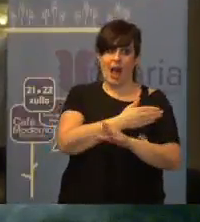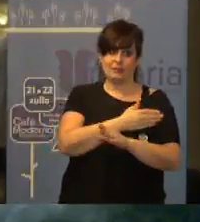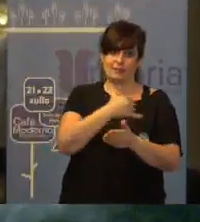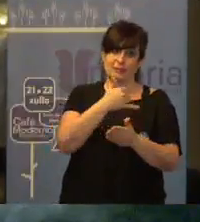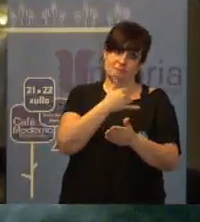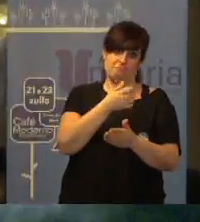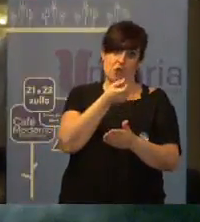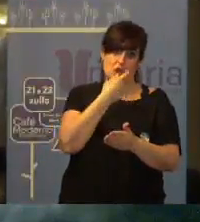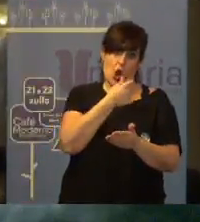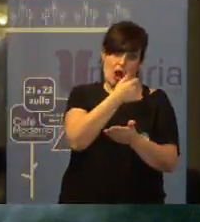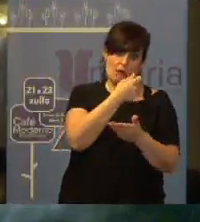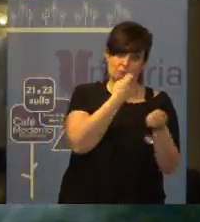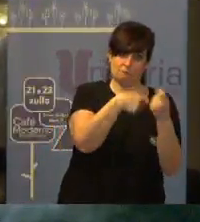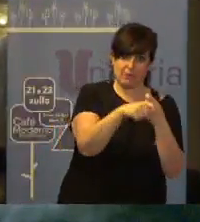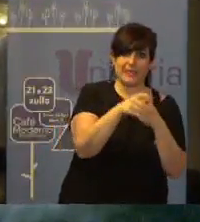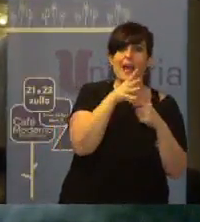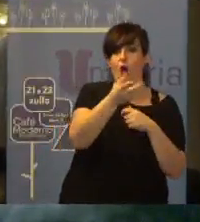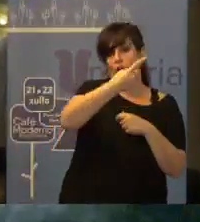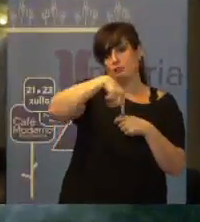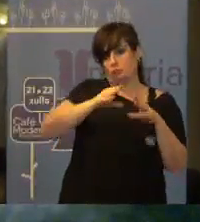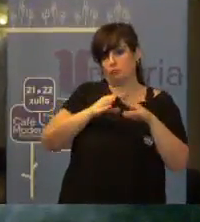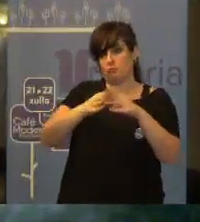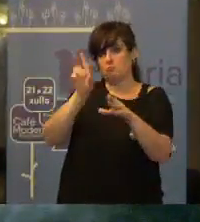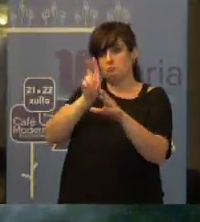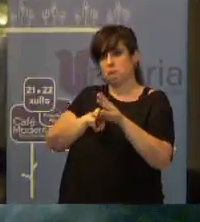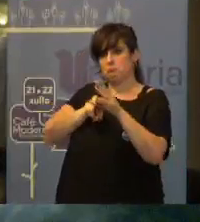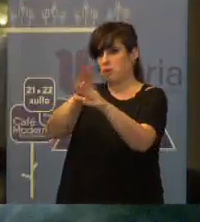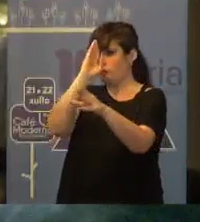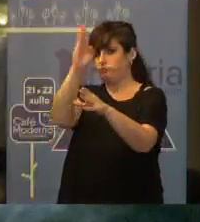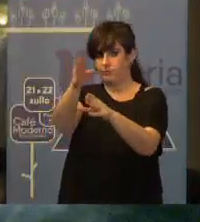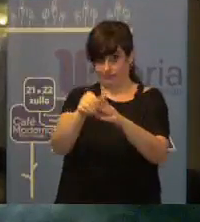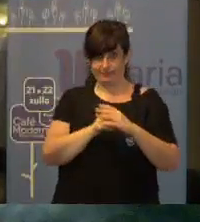lanchada de aquí a donde queramos ir. Digo porque